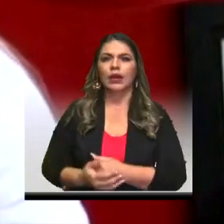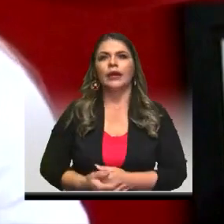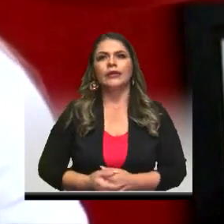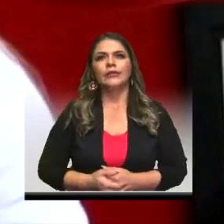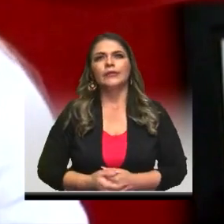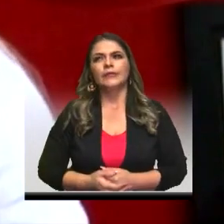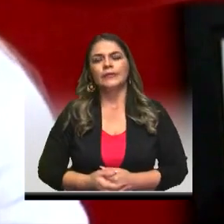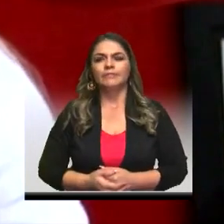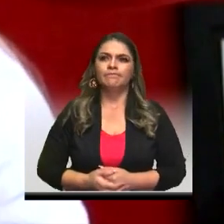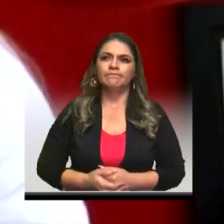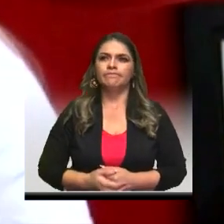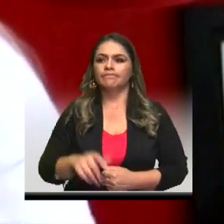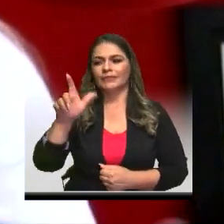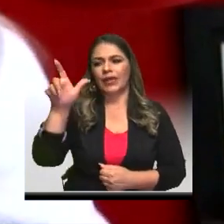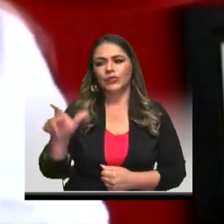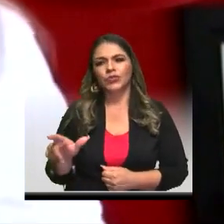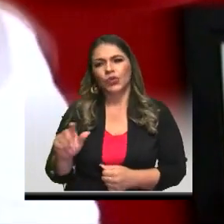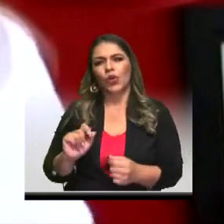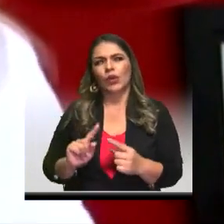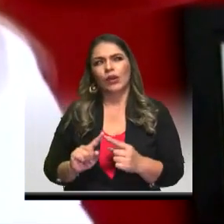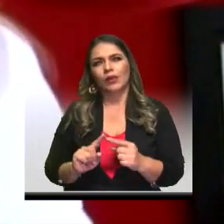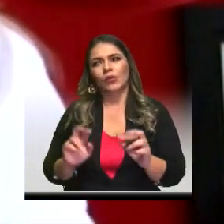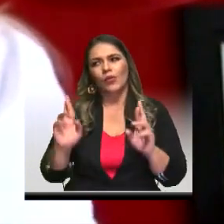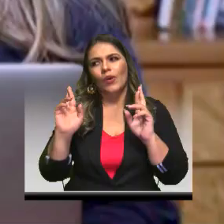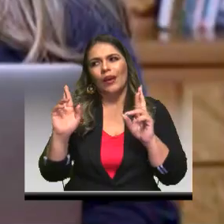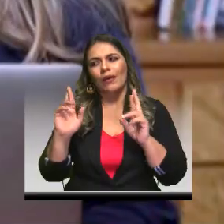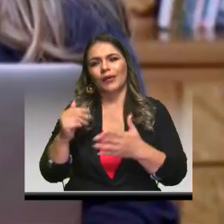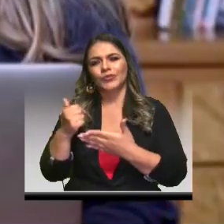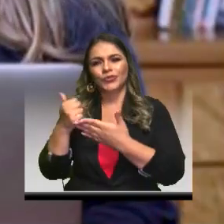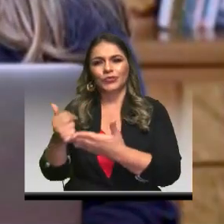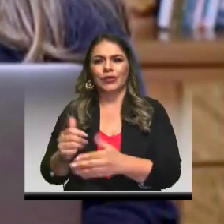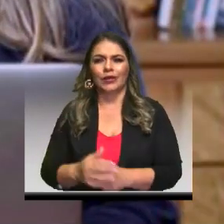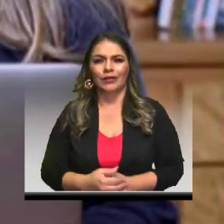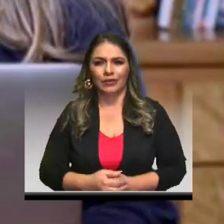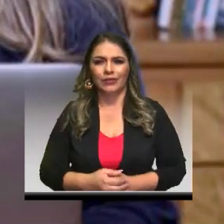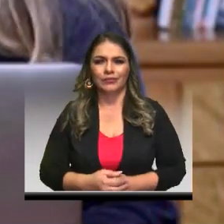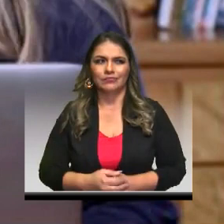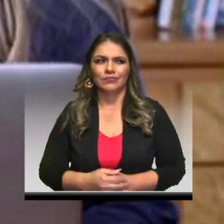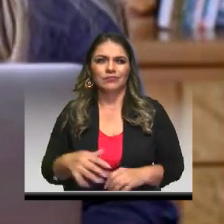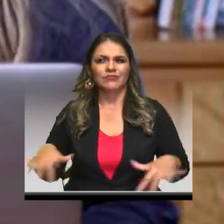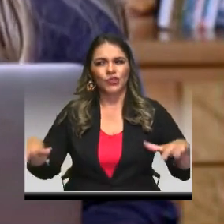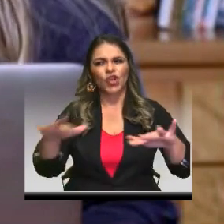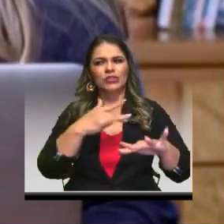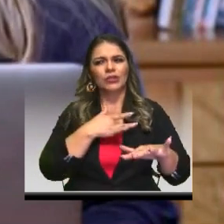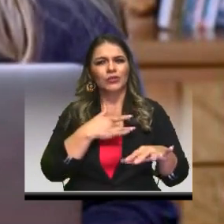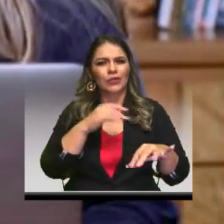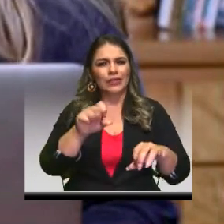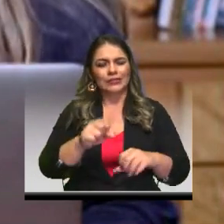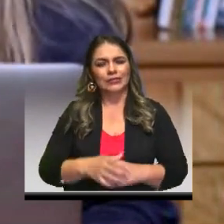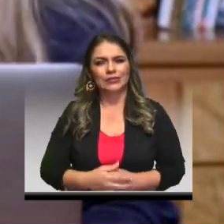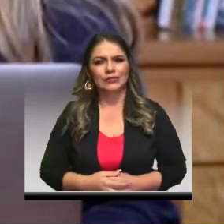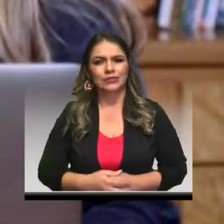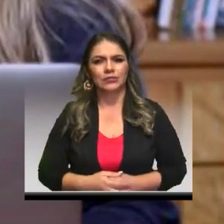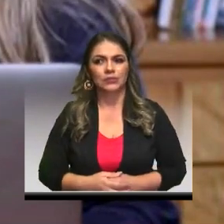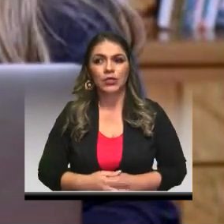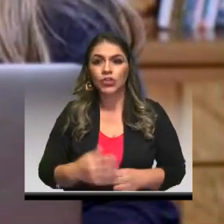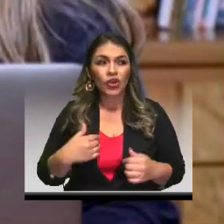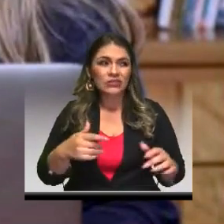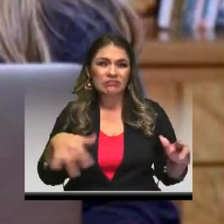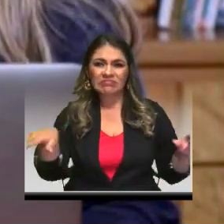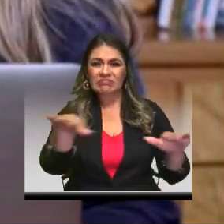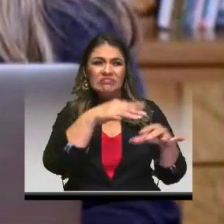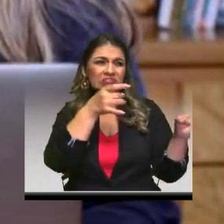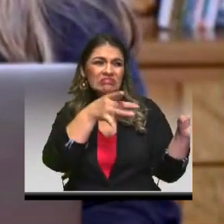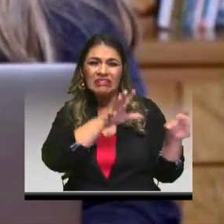lo considerara de esa manera, no podría trabajar. Mónica, la lección más profunda que te ha dejado